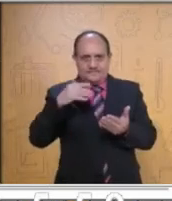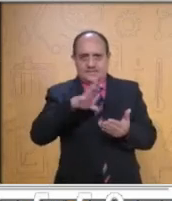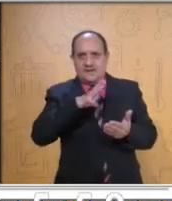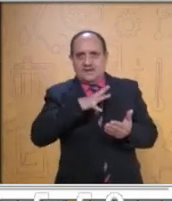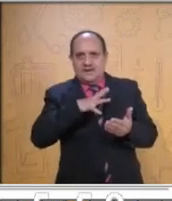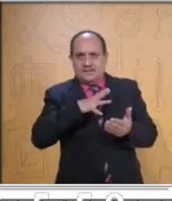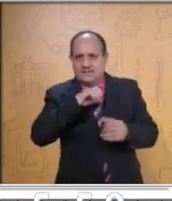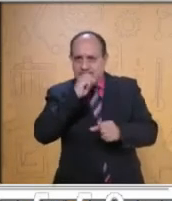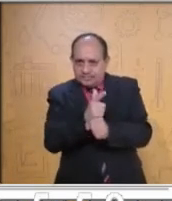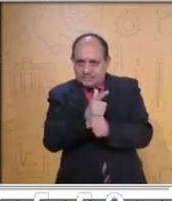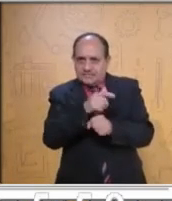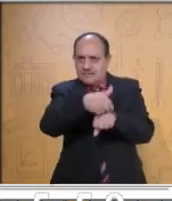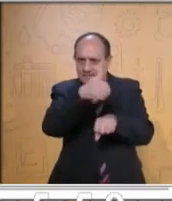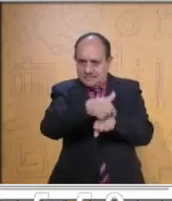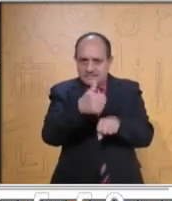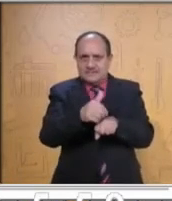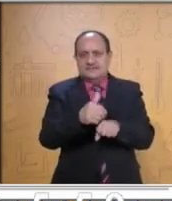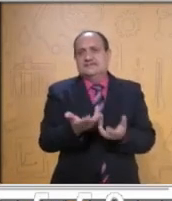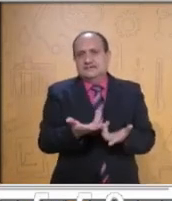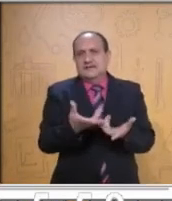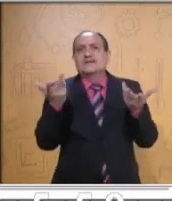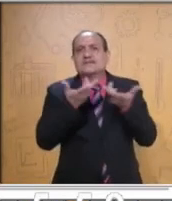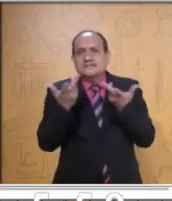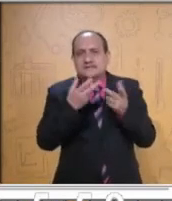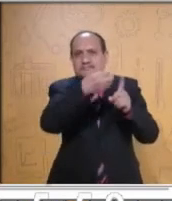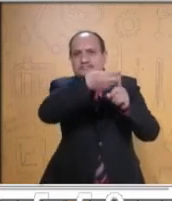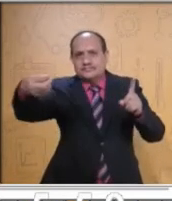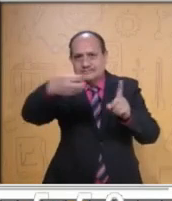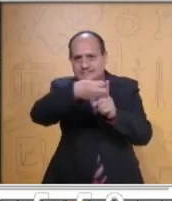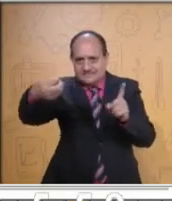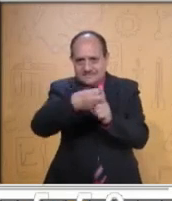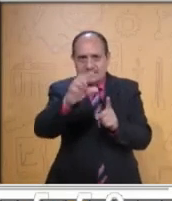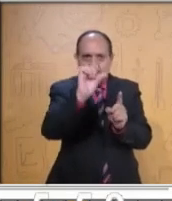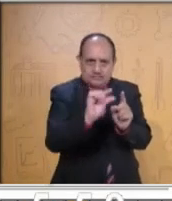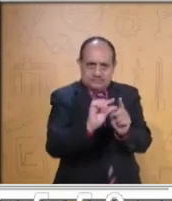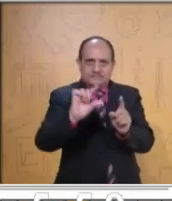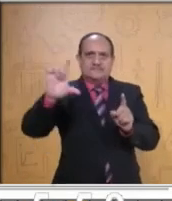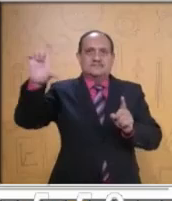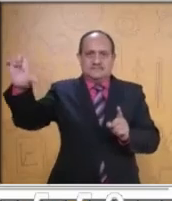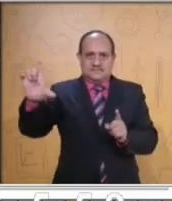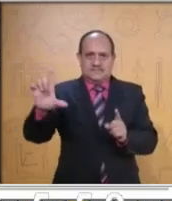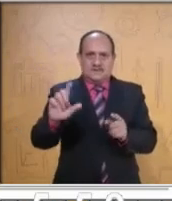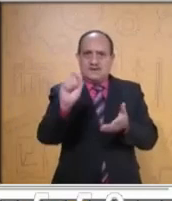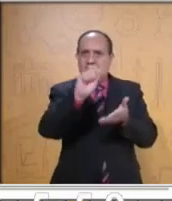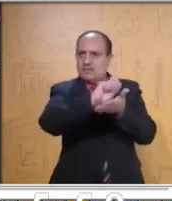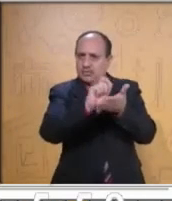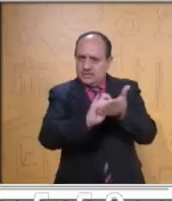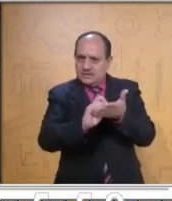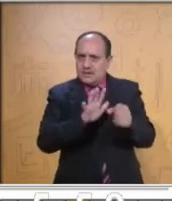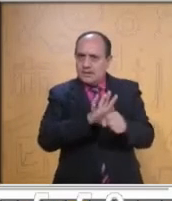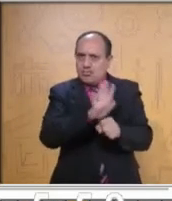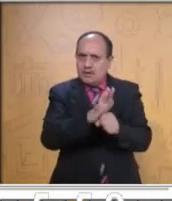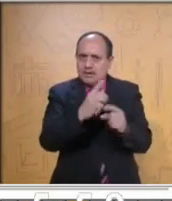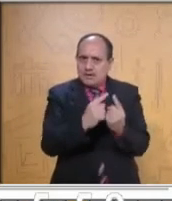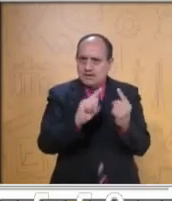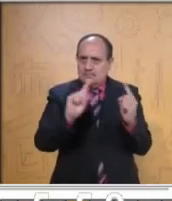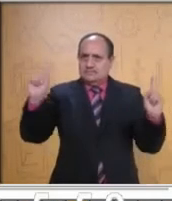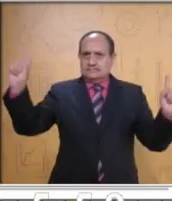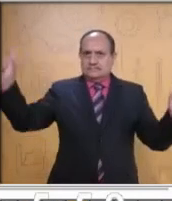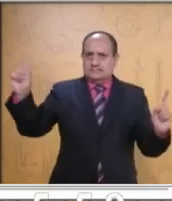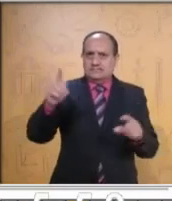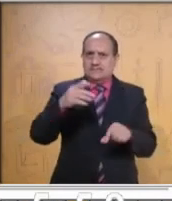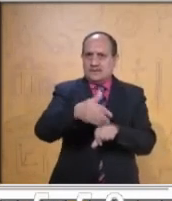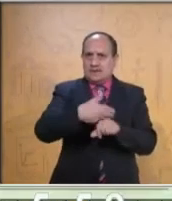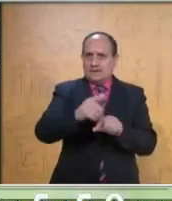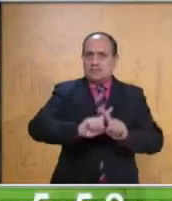para encontrarlo, lo que tenemos que hacer es ordenar los datos de menor a mayor y establecer la diferencia entre los valores extremos.